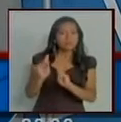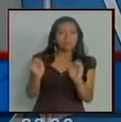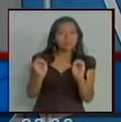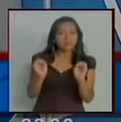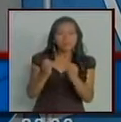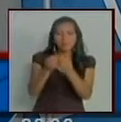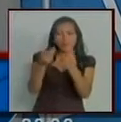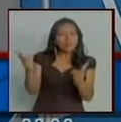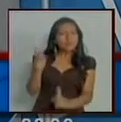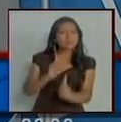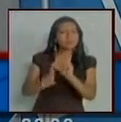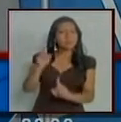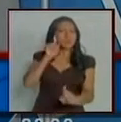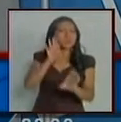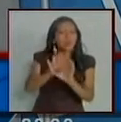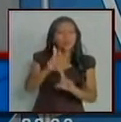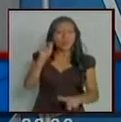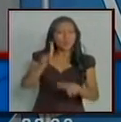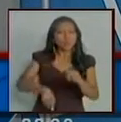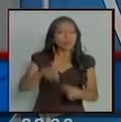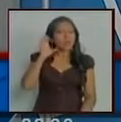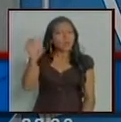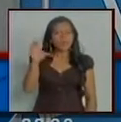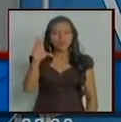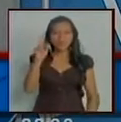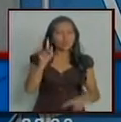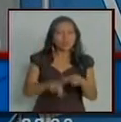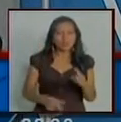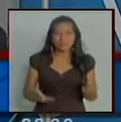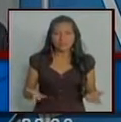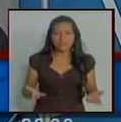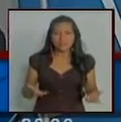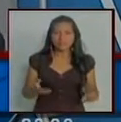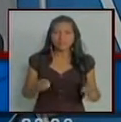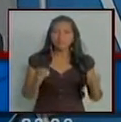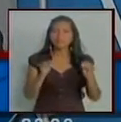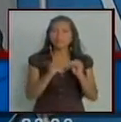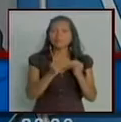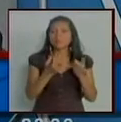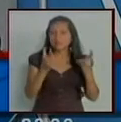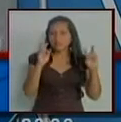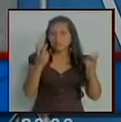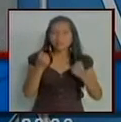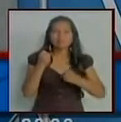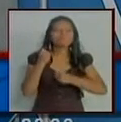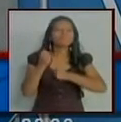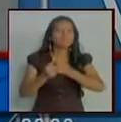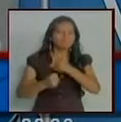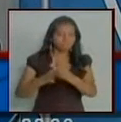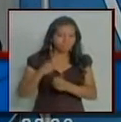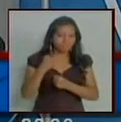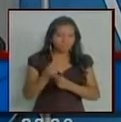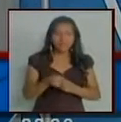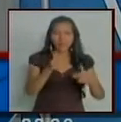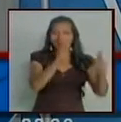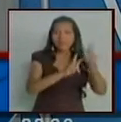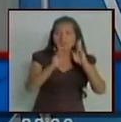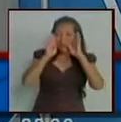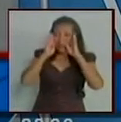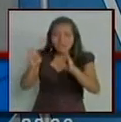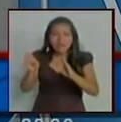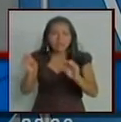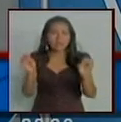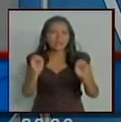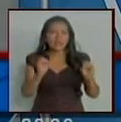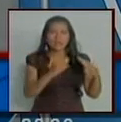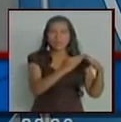son sordas, que no pueden oír, no pueden escuchar. Y definitivamente sufren una serie de desatenciones